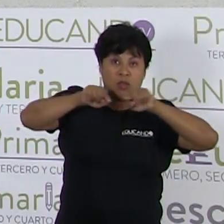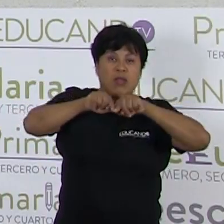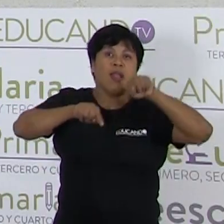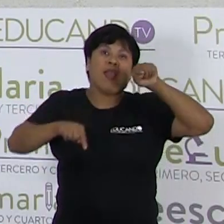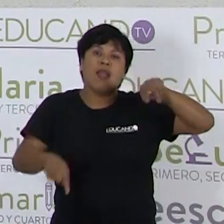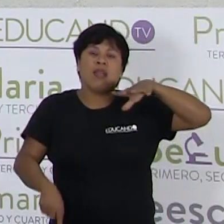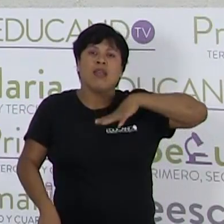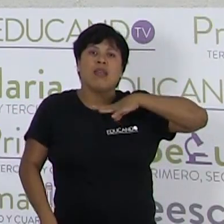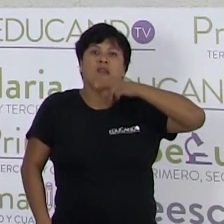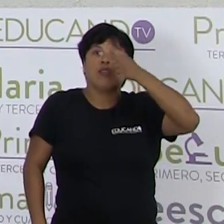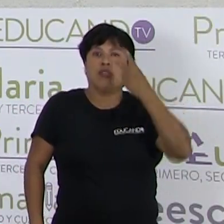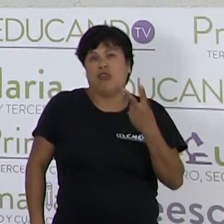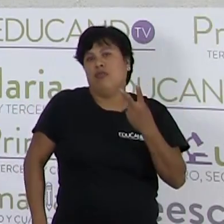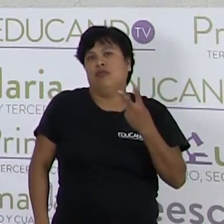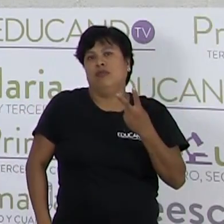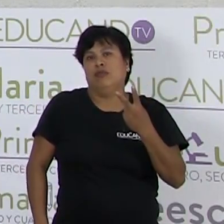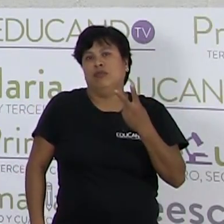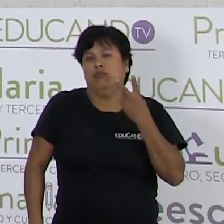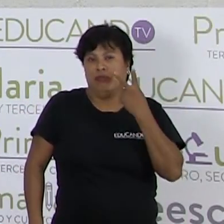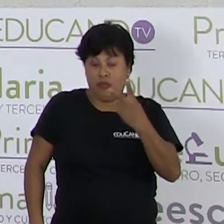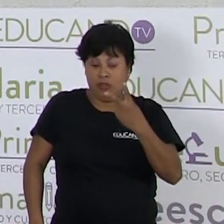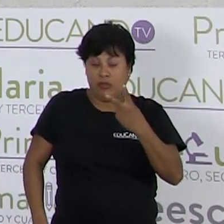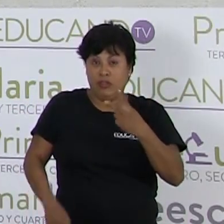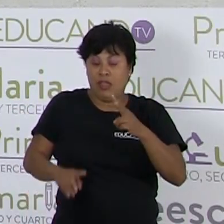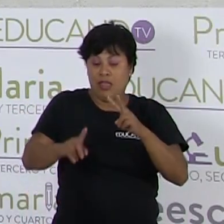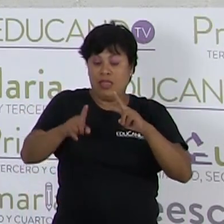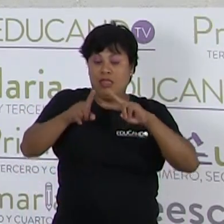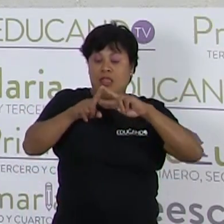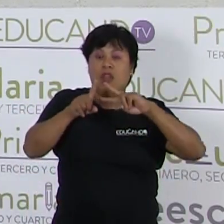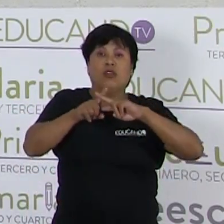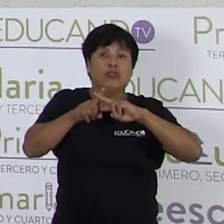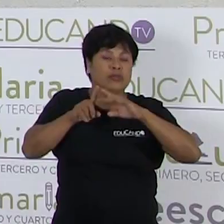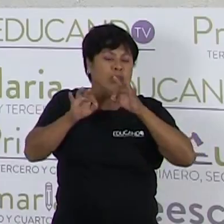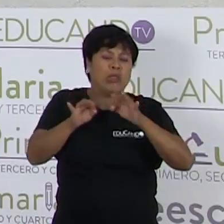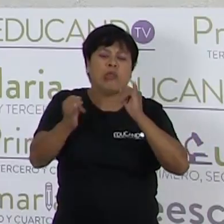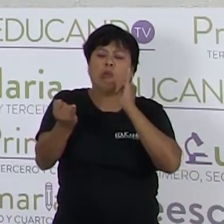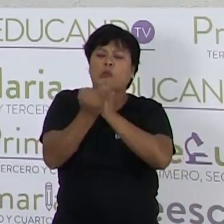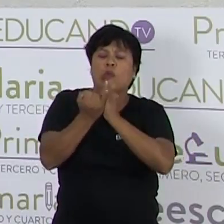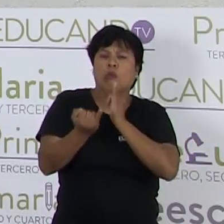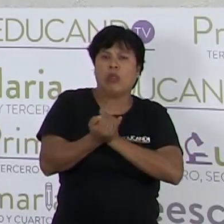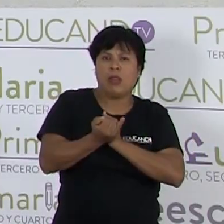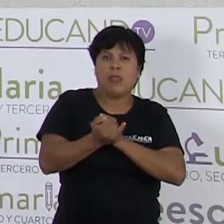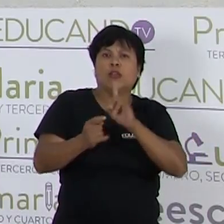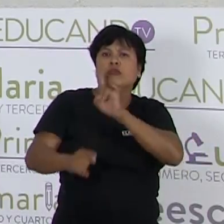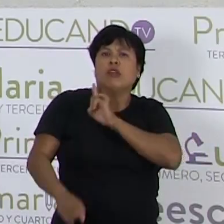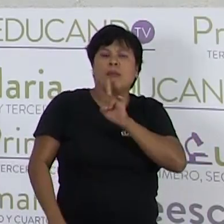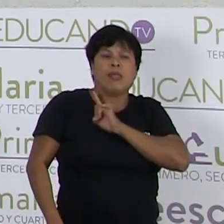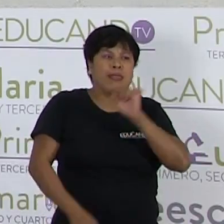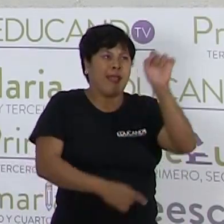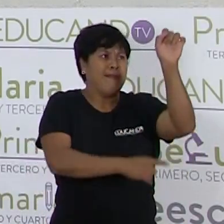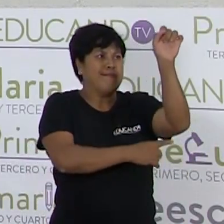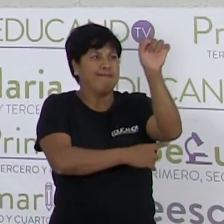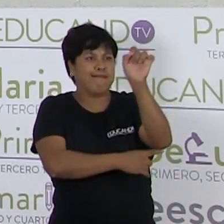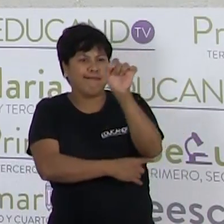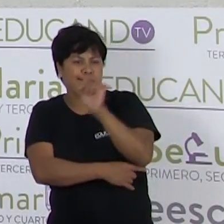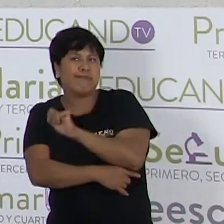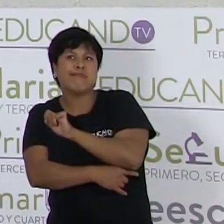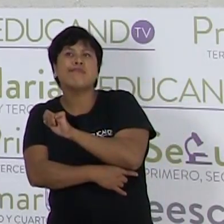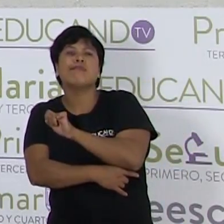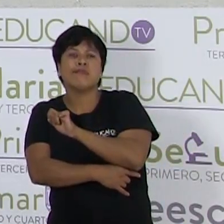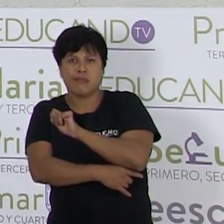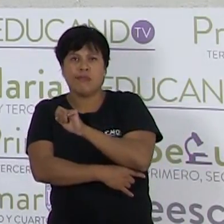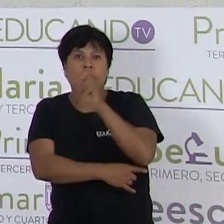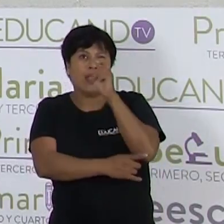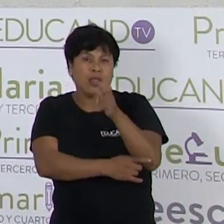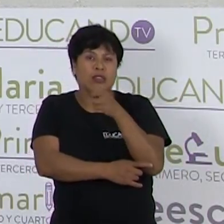2 triángulos perfectamente iguales. ¿Cómo? Trazando una diagonal en el centro y